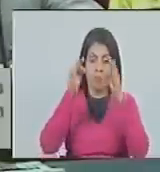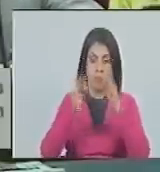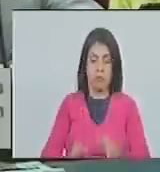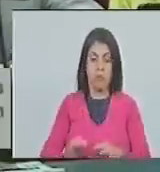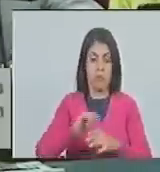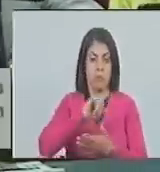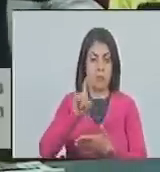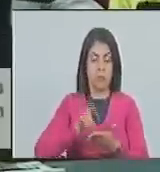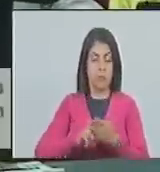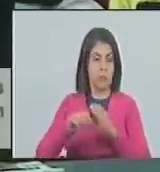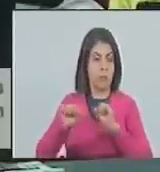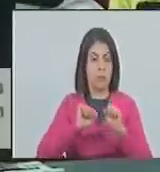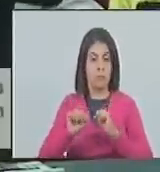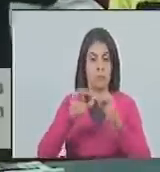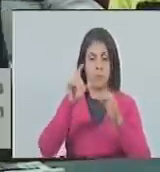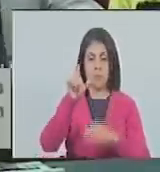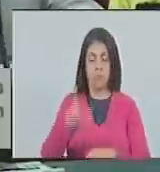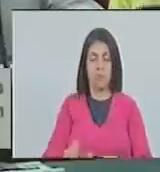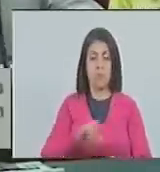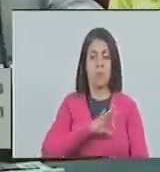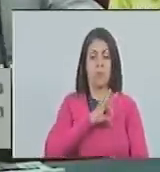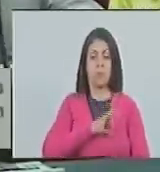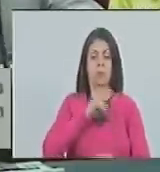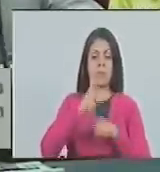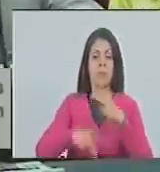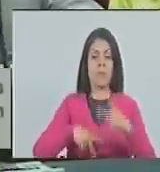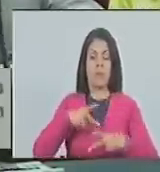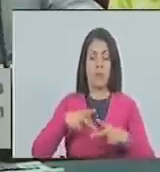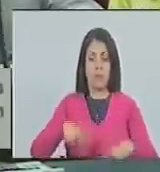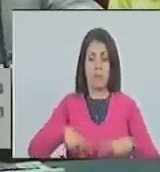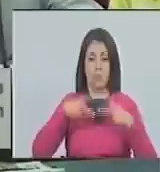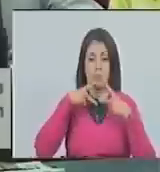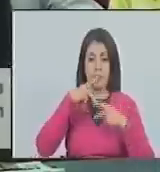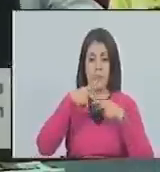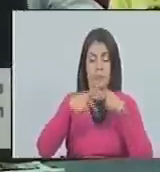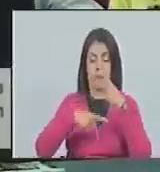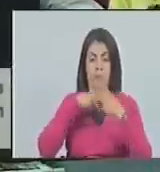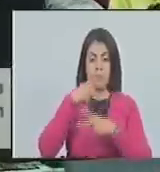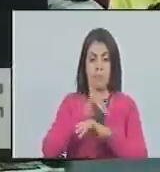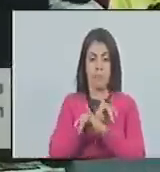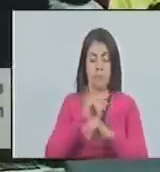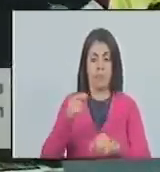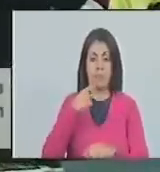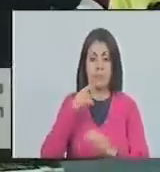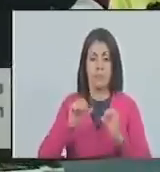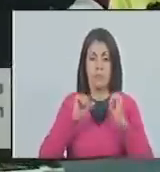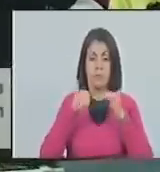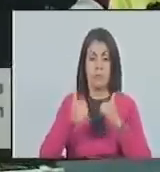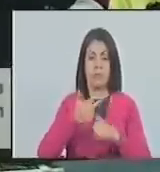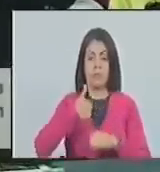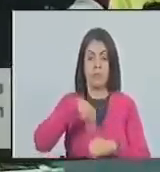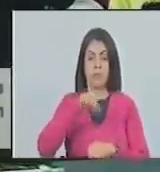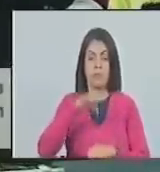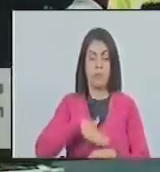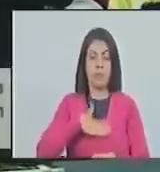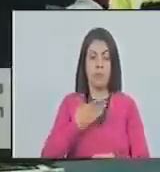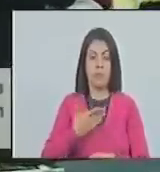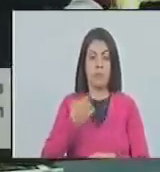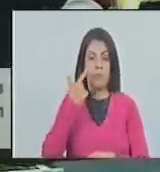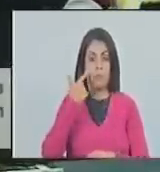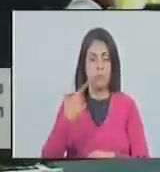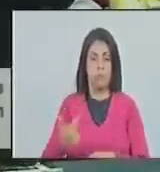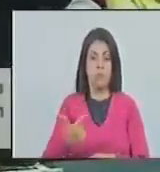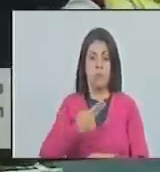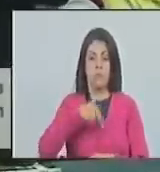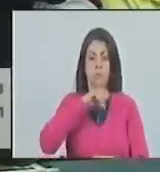y absoluta exclusión del ciudadano de la vida política. Fin de la cita. Quería hacer esta introducción porque nosotros no podemos sacar con